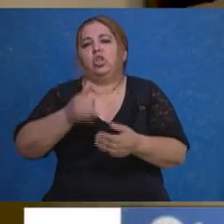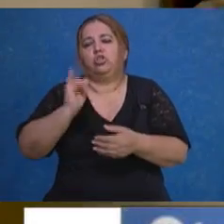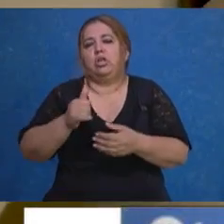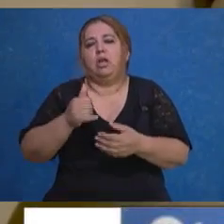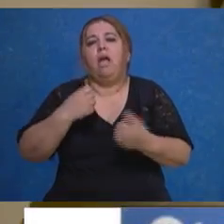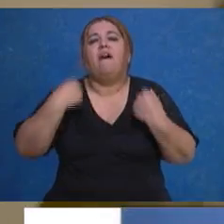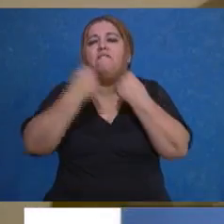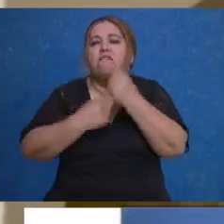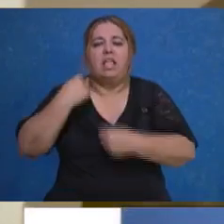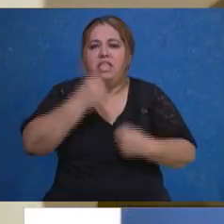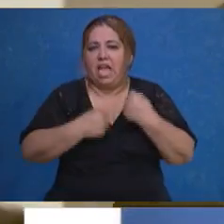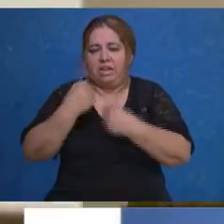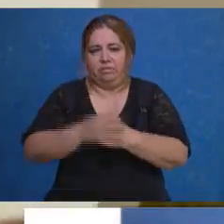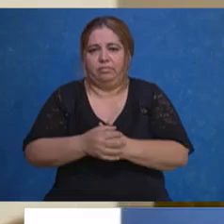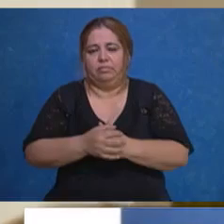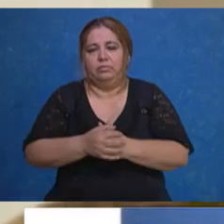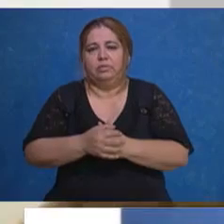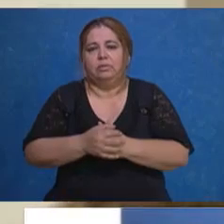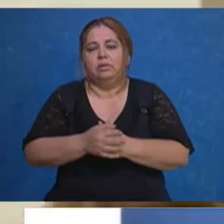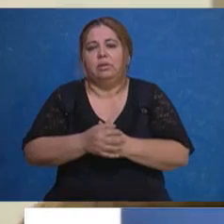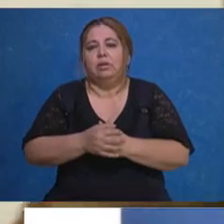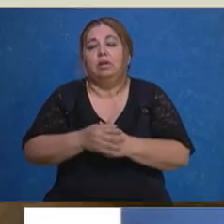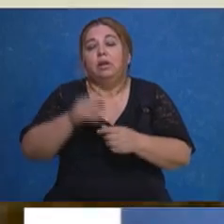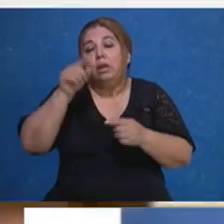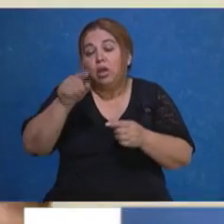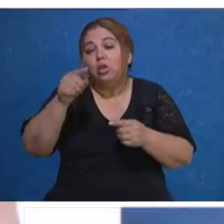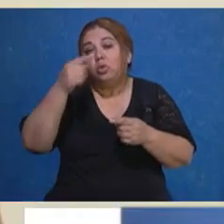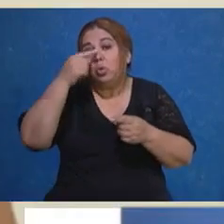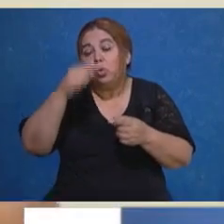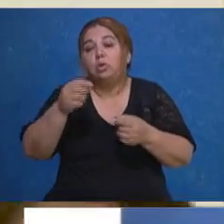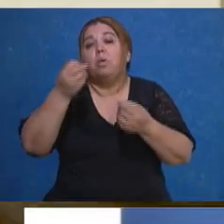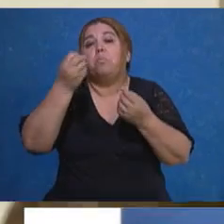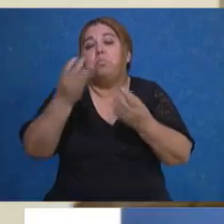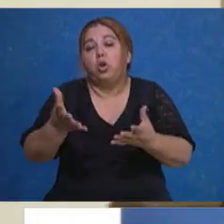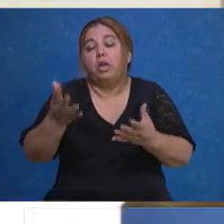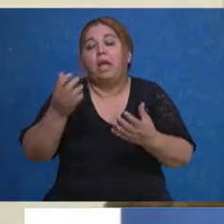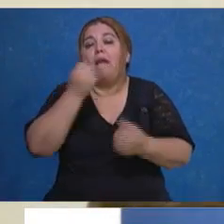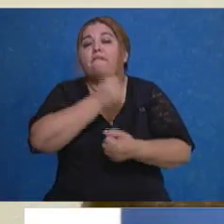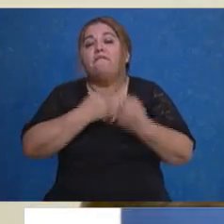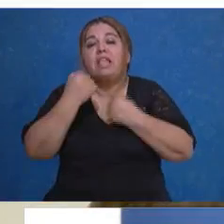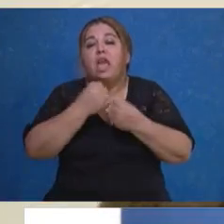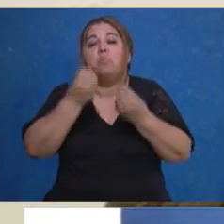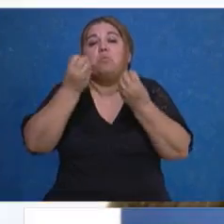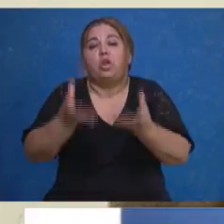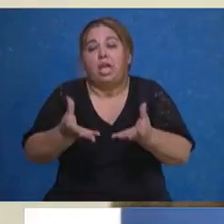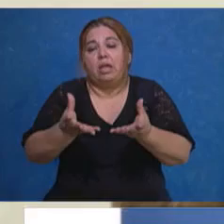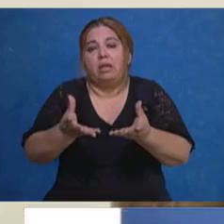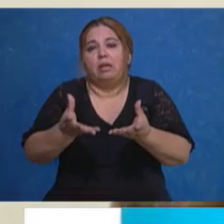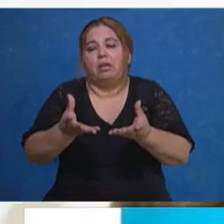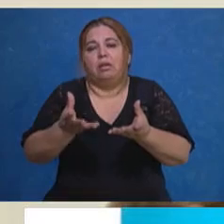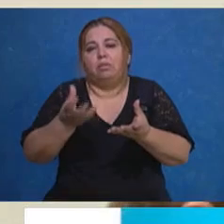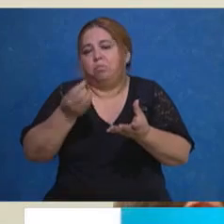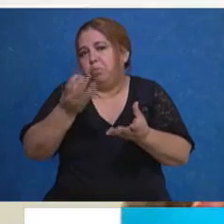Esto último es una de las hipótesis por las cuales se habría llevado a cabo el baño de Gil Peregue. Pero para los abogados no les